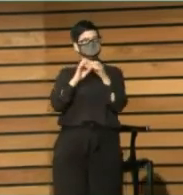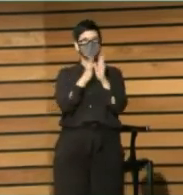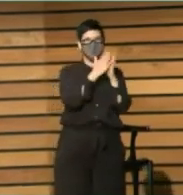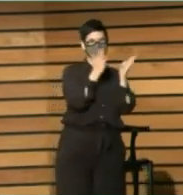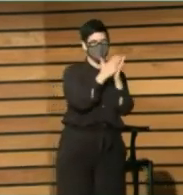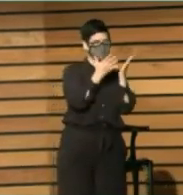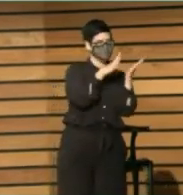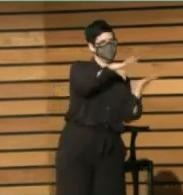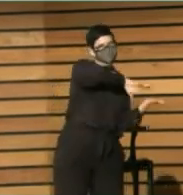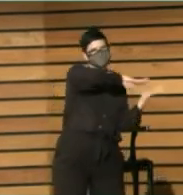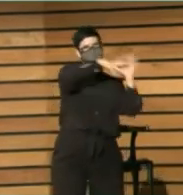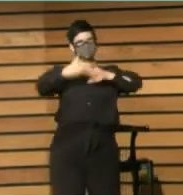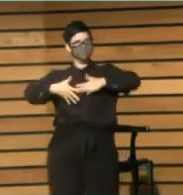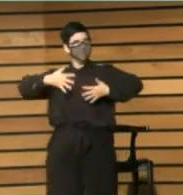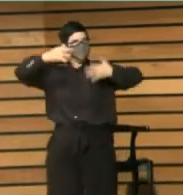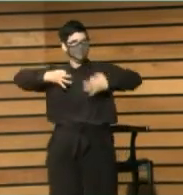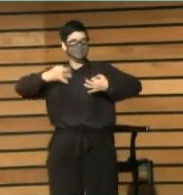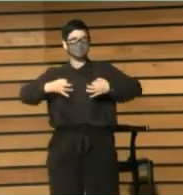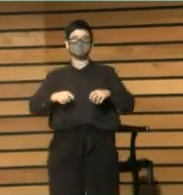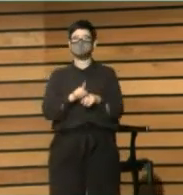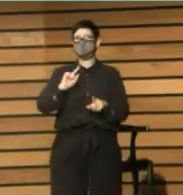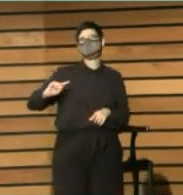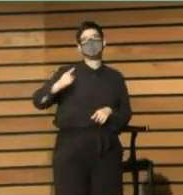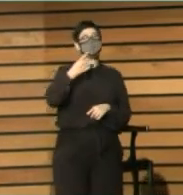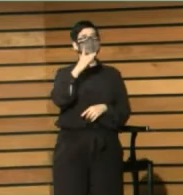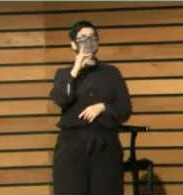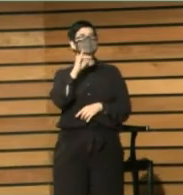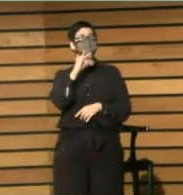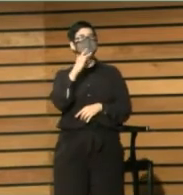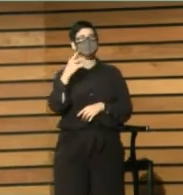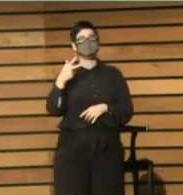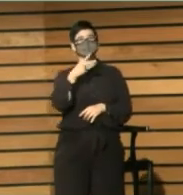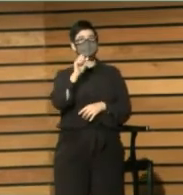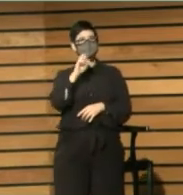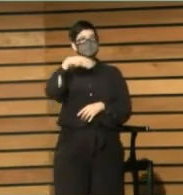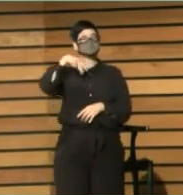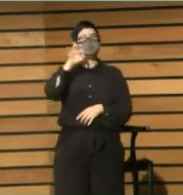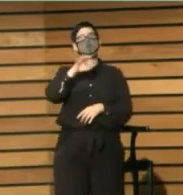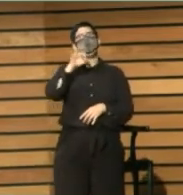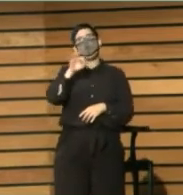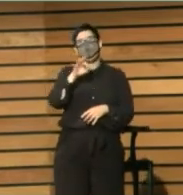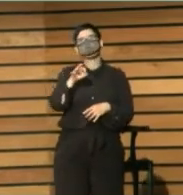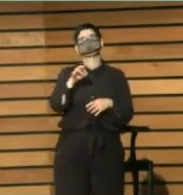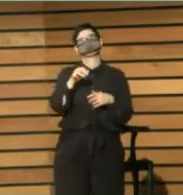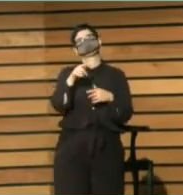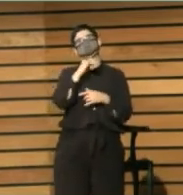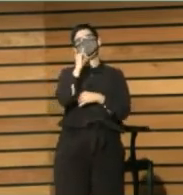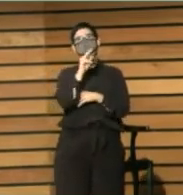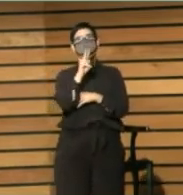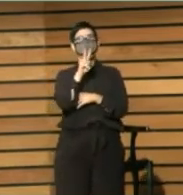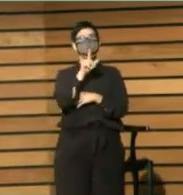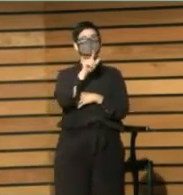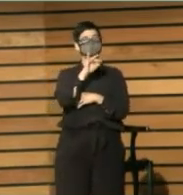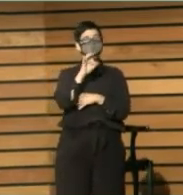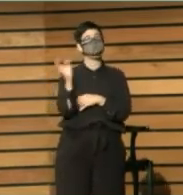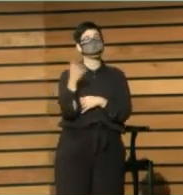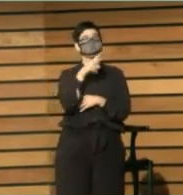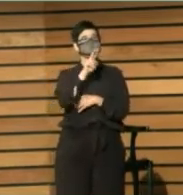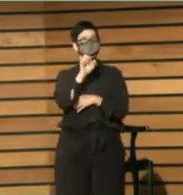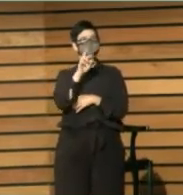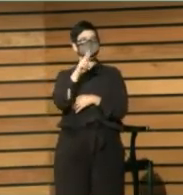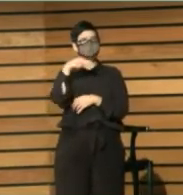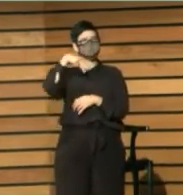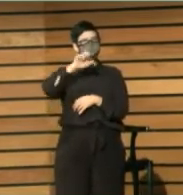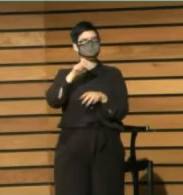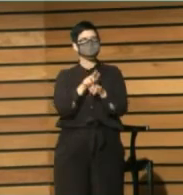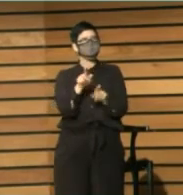Hamsun o a aquel Dickens de la primera vez e incluso leyendo a Julio Verne. Sentí que todo lo que se decía en los libros